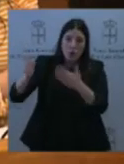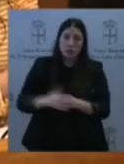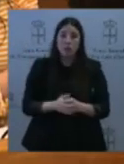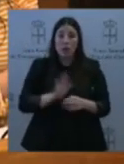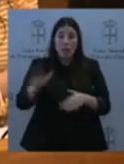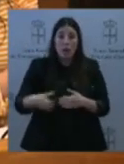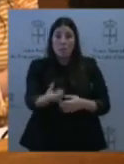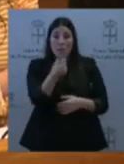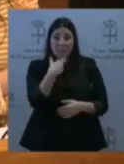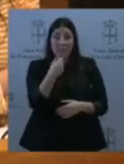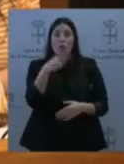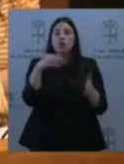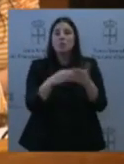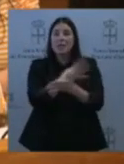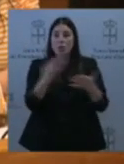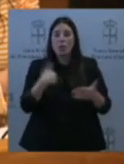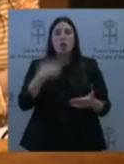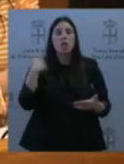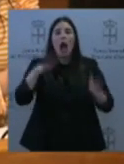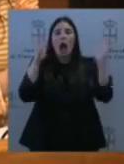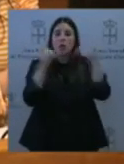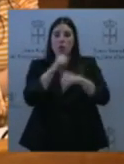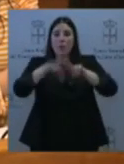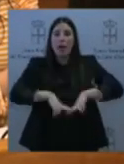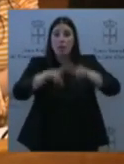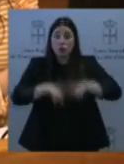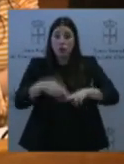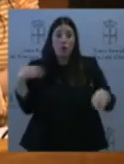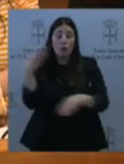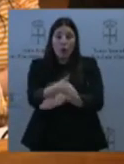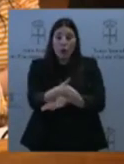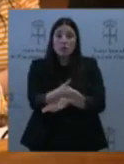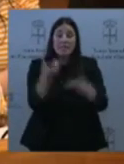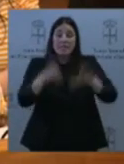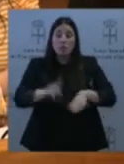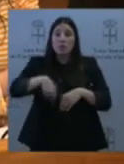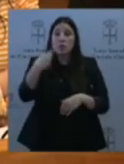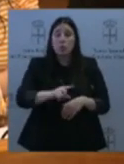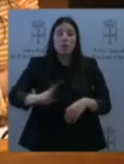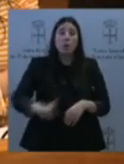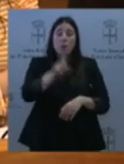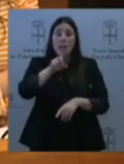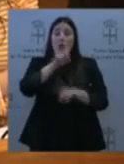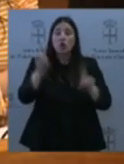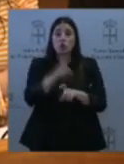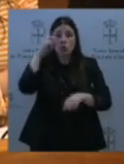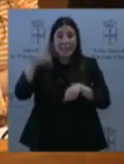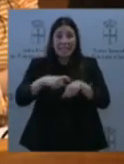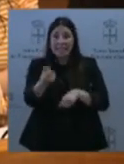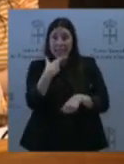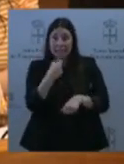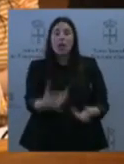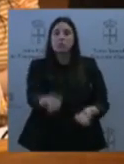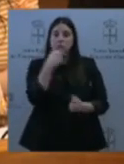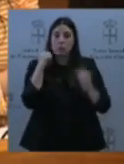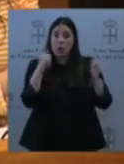atender para hacer una revisión. Fue, 6 meses después, primera consulta de psiquiatría, regular medicación, ella decía que empeoraba. Comienza a